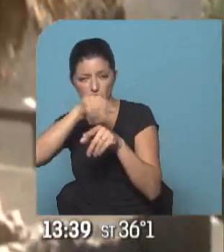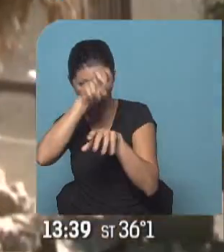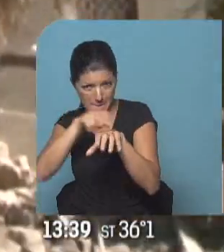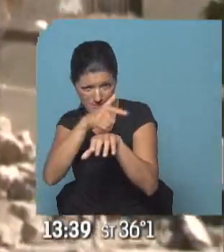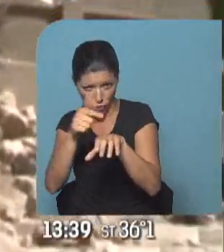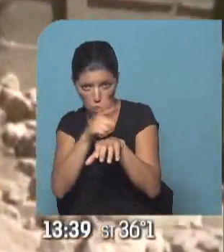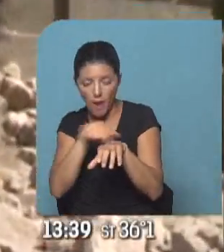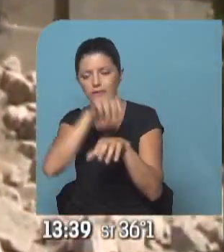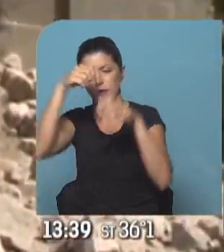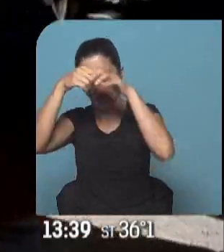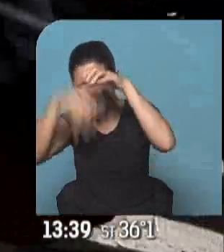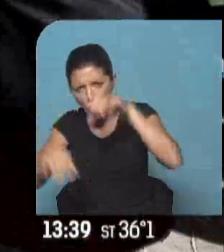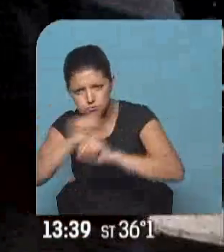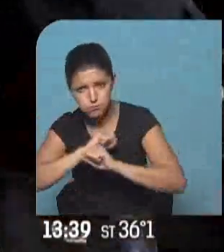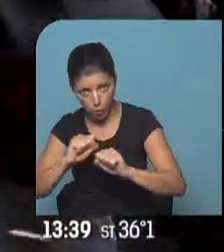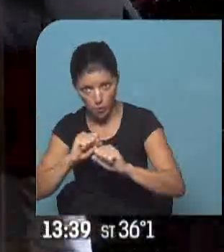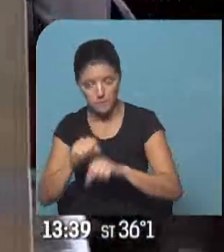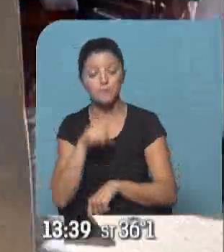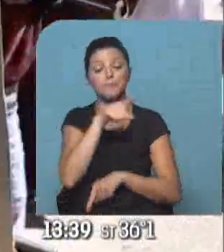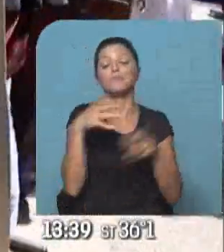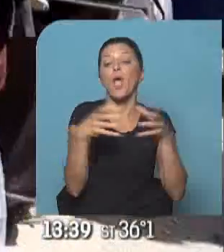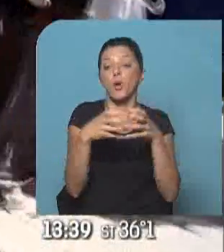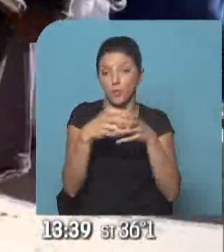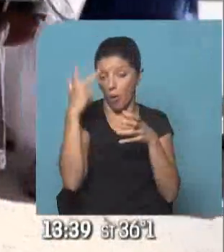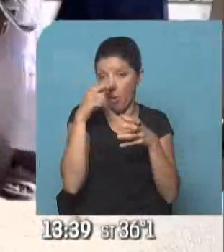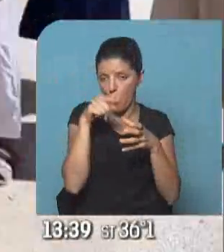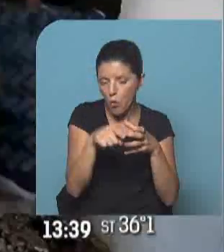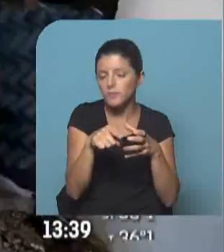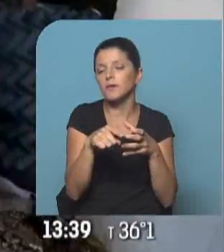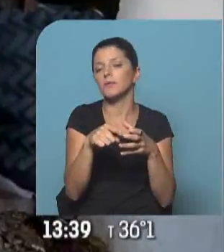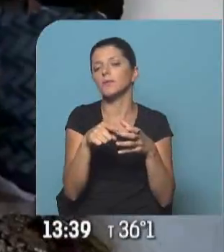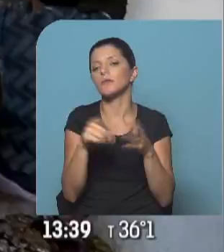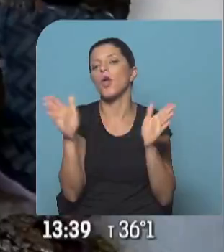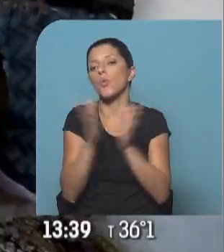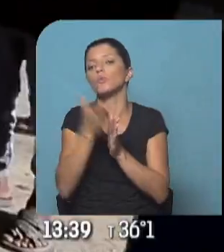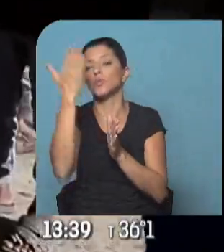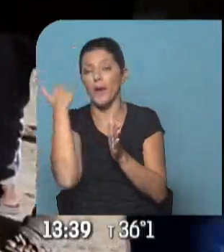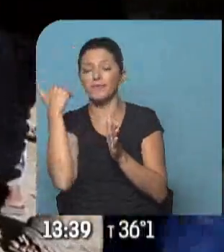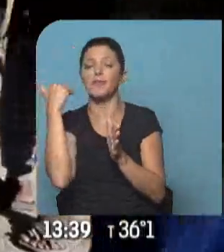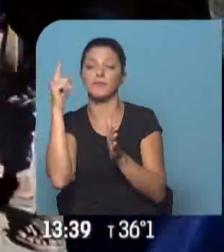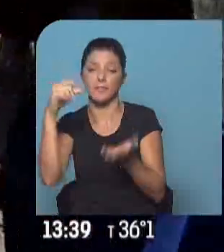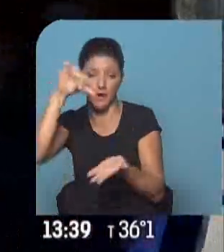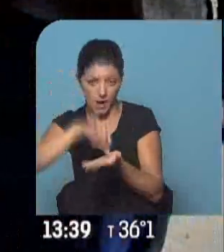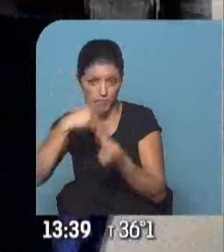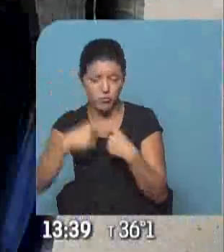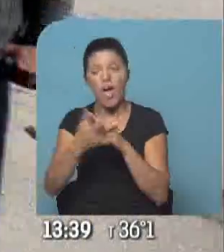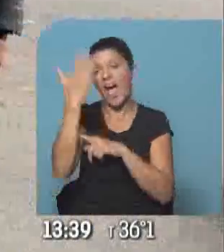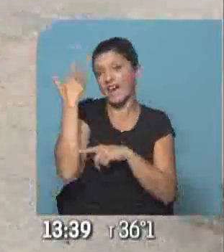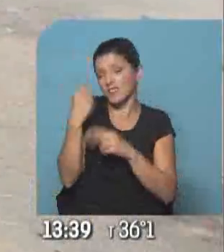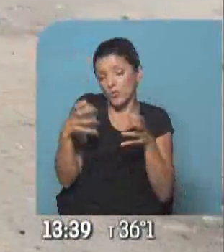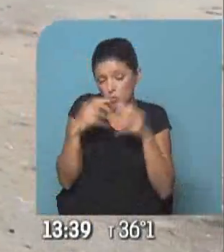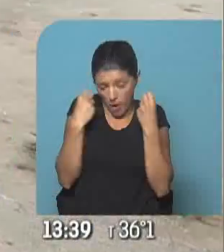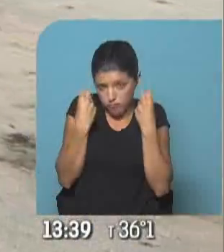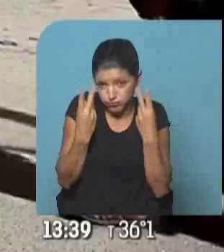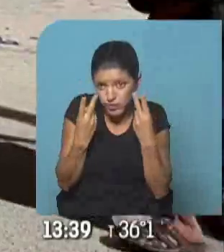Los hutis, entre tanto, pasaron gracias al apoyo parcial de Saleh y de los iraníes de ser una insurgencia focalizada